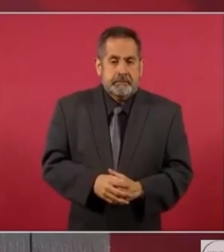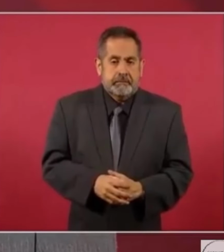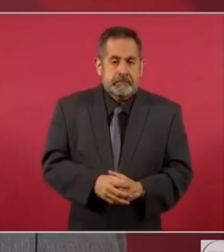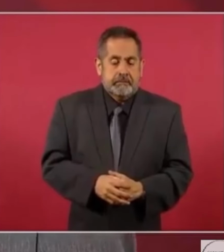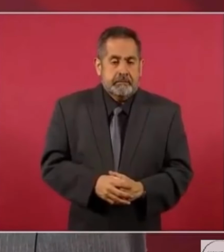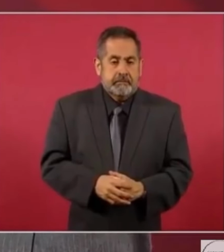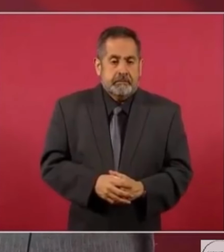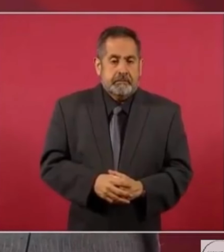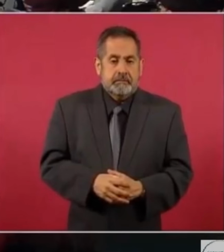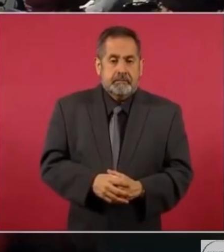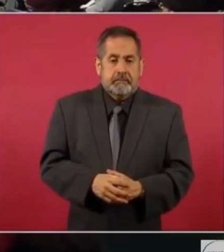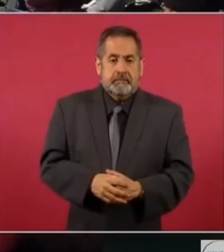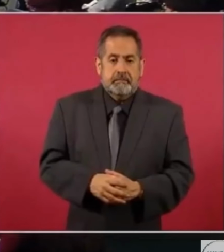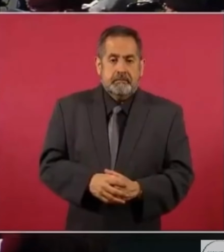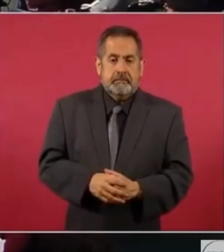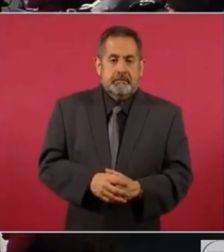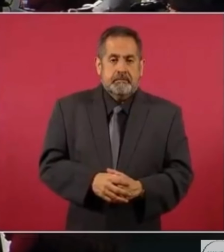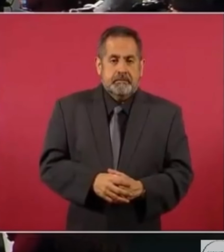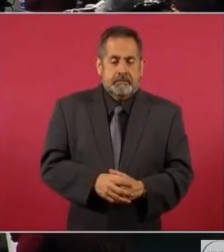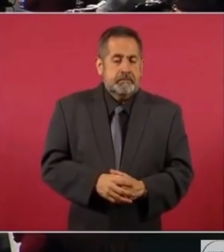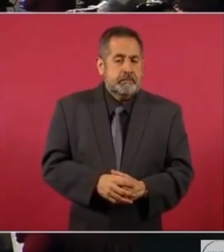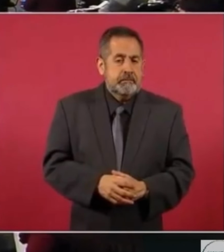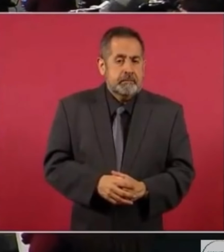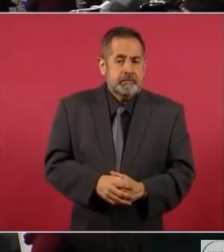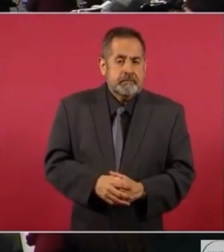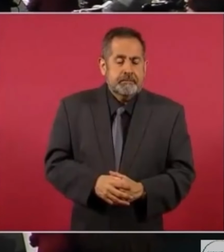de que hay una